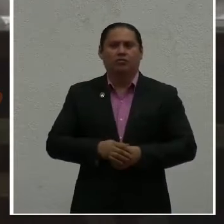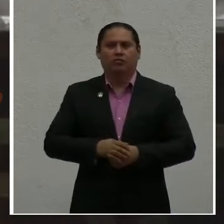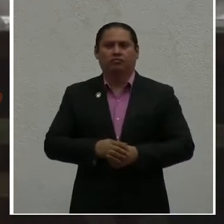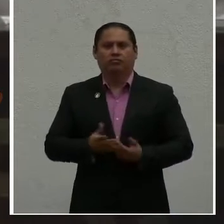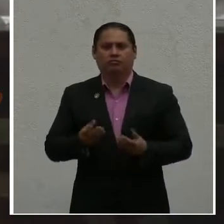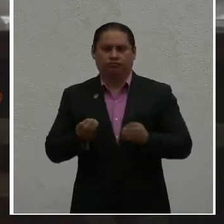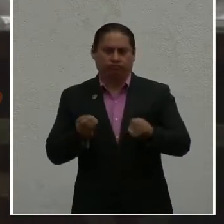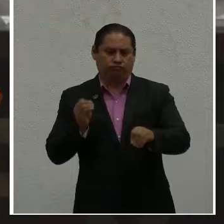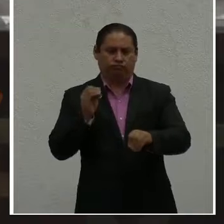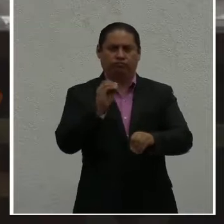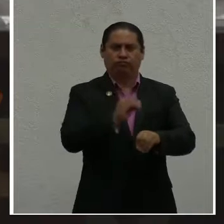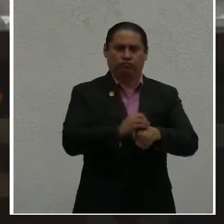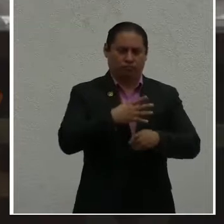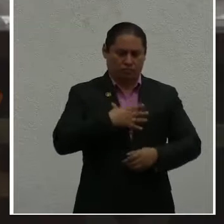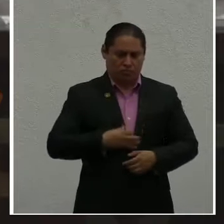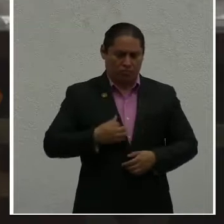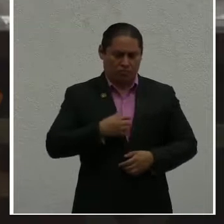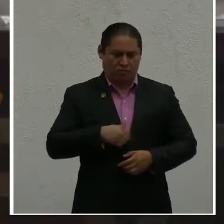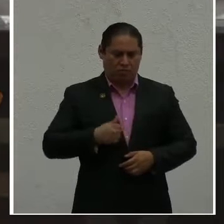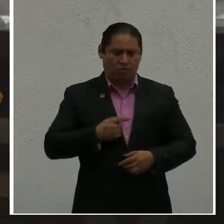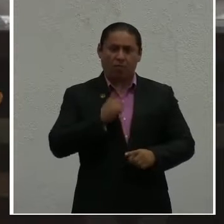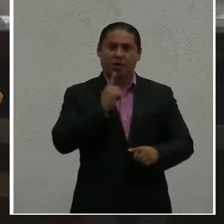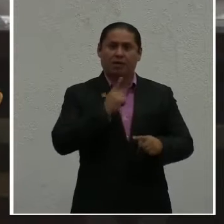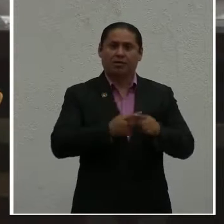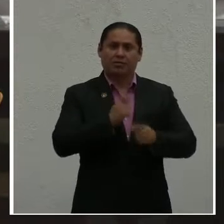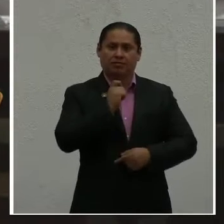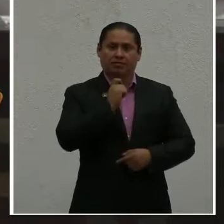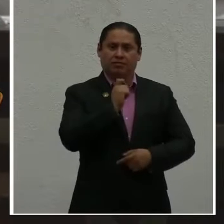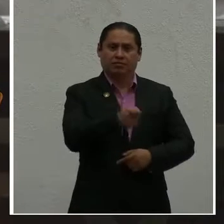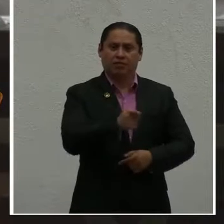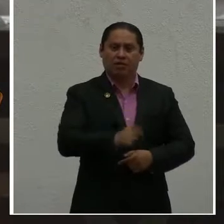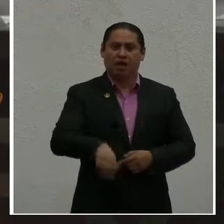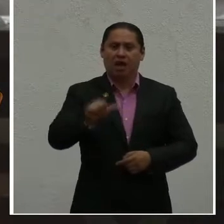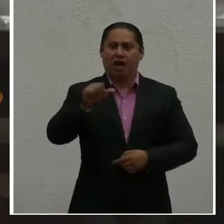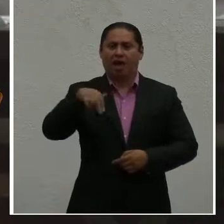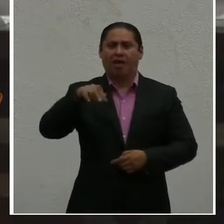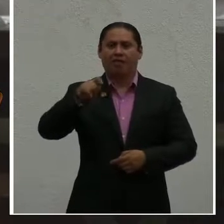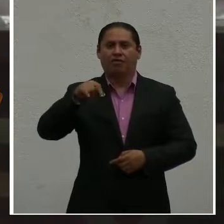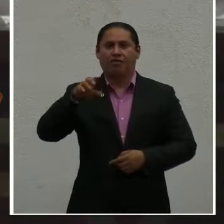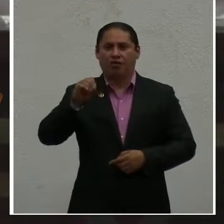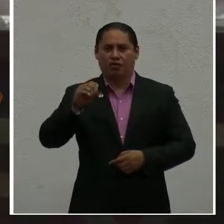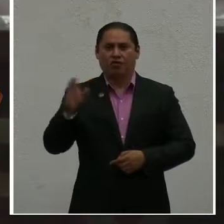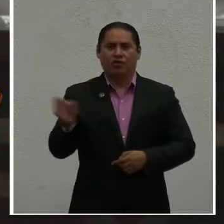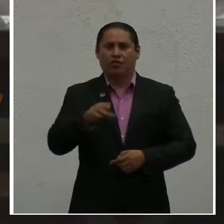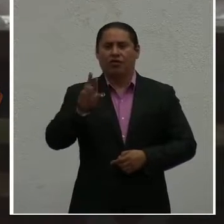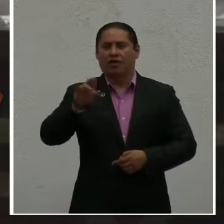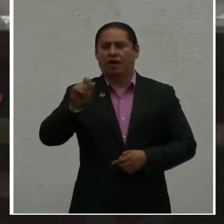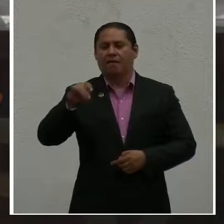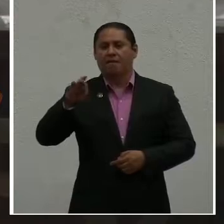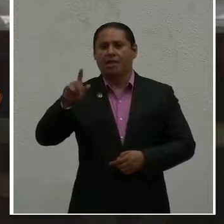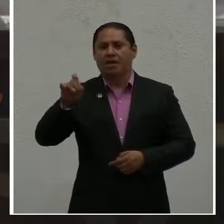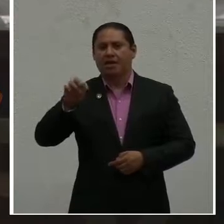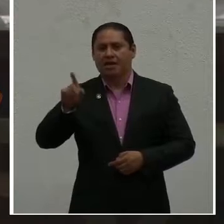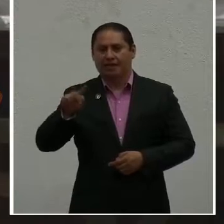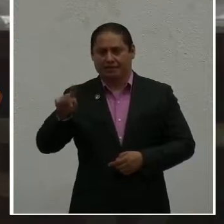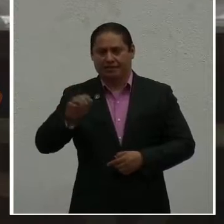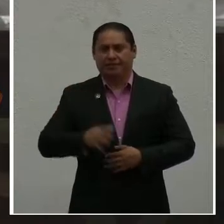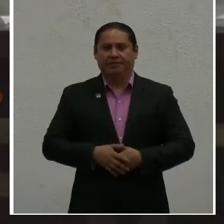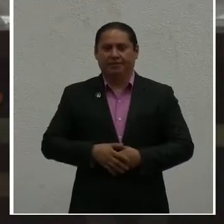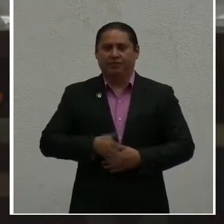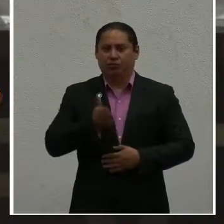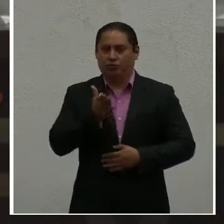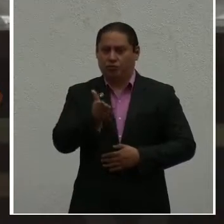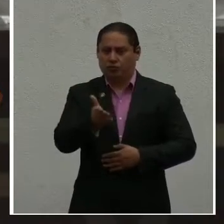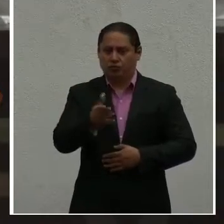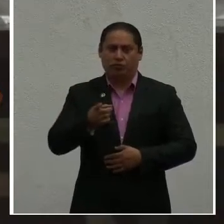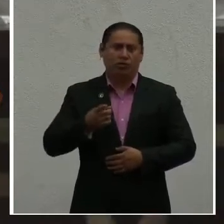otorgar la referida presea al artista Antonio Ramírez Incín. Por lo que solicito a la diputada secretaria